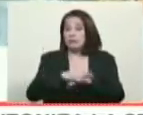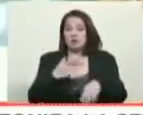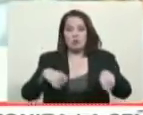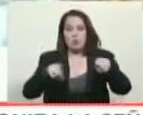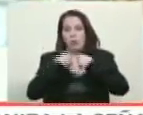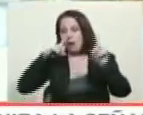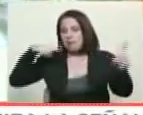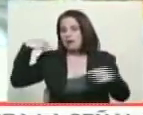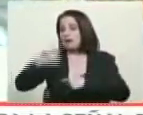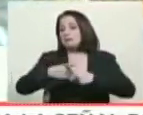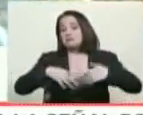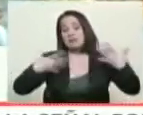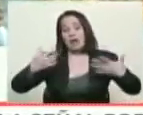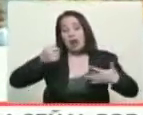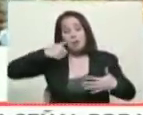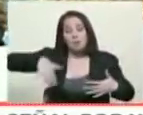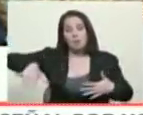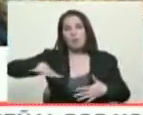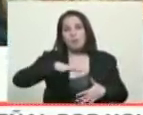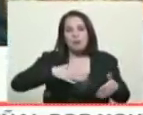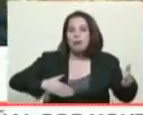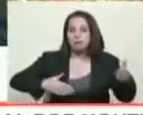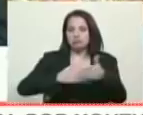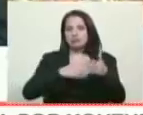en contra del pueblo